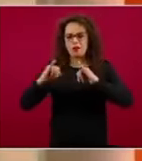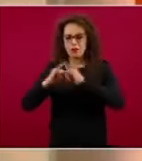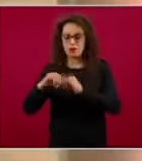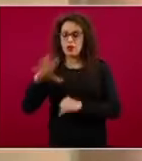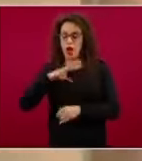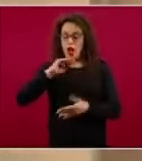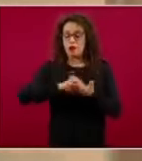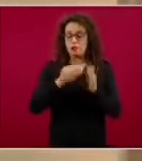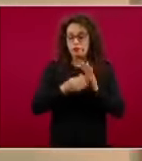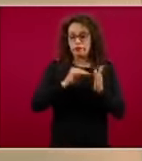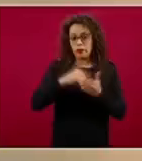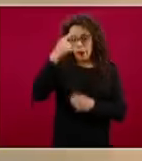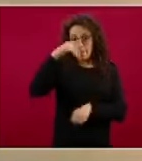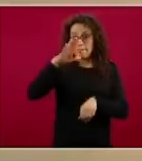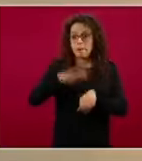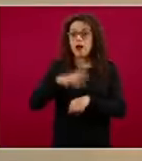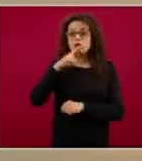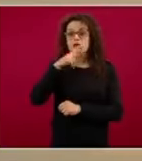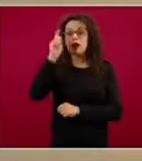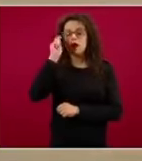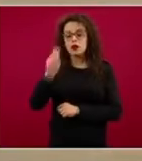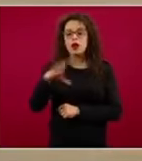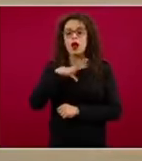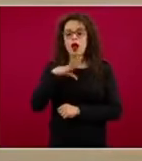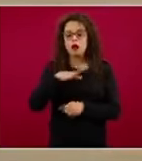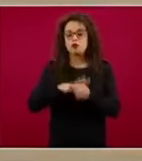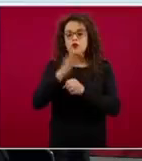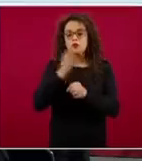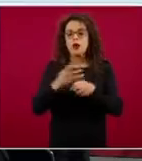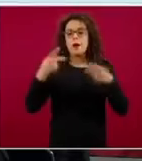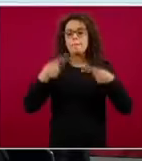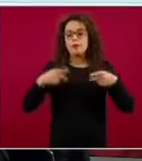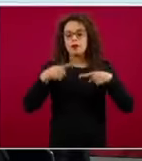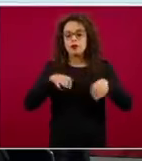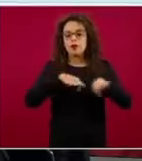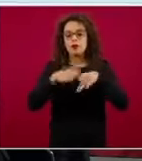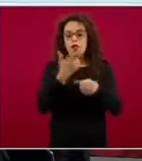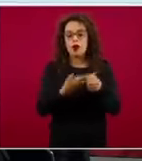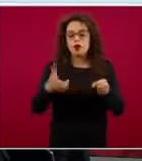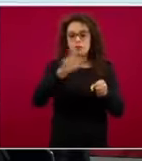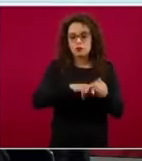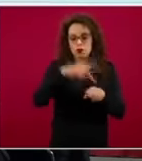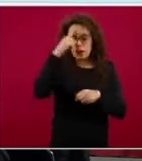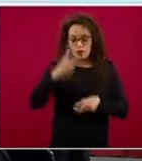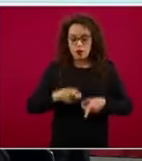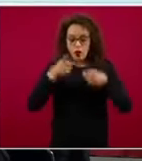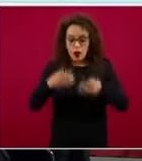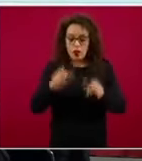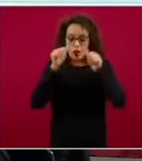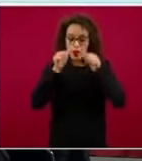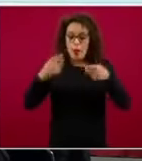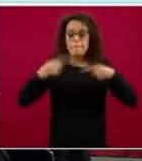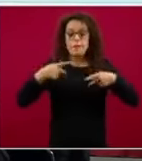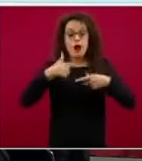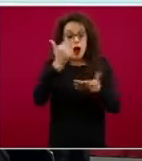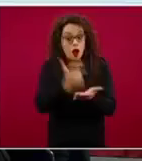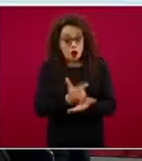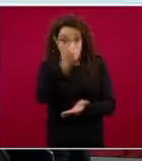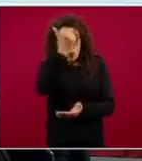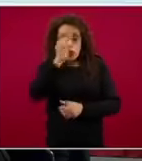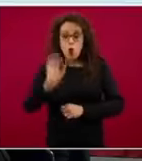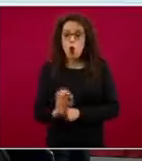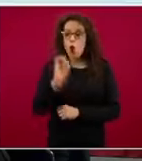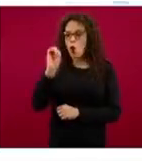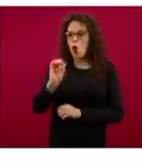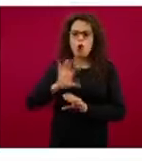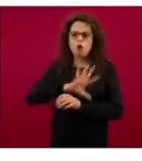para mejorar las capacidades del personal de salud, tanto en la atención de pacientes críticos o la atención